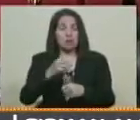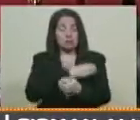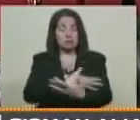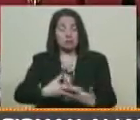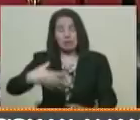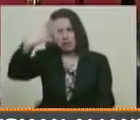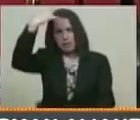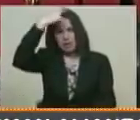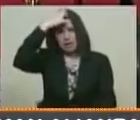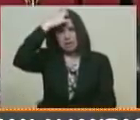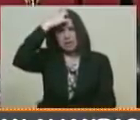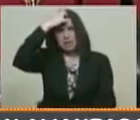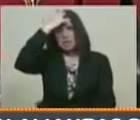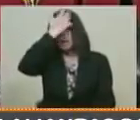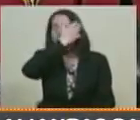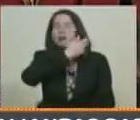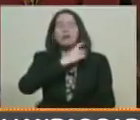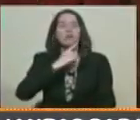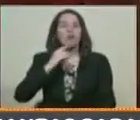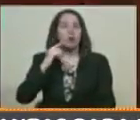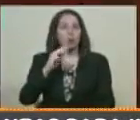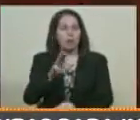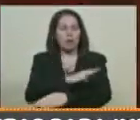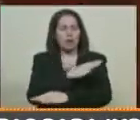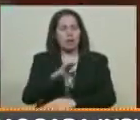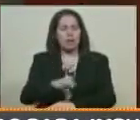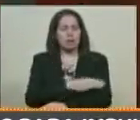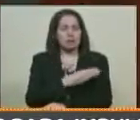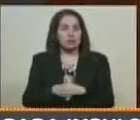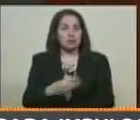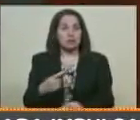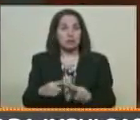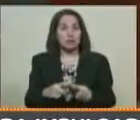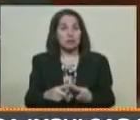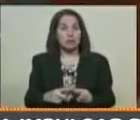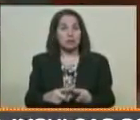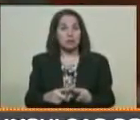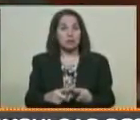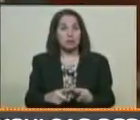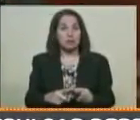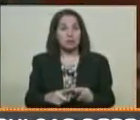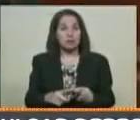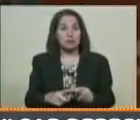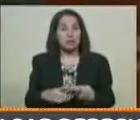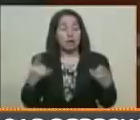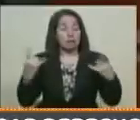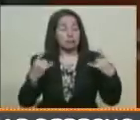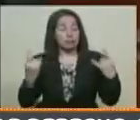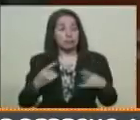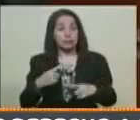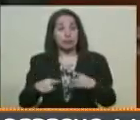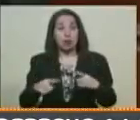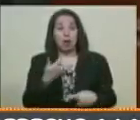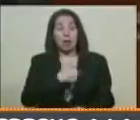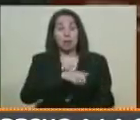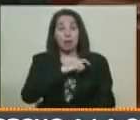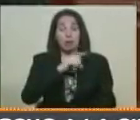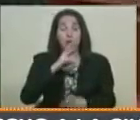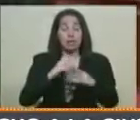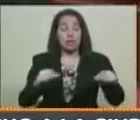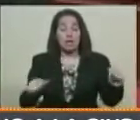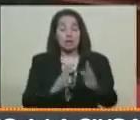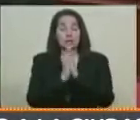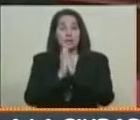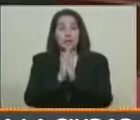los grandes clásicos que podemos mencionar en su historia discográfica de esta banda de heavy metal española, Tierra Santa,